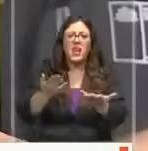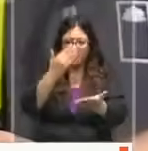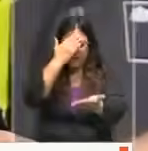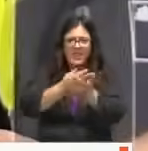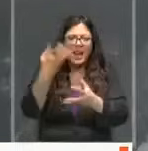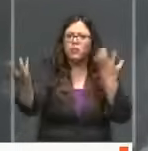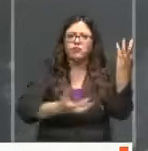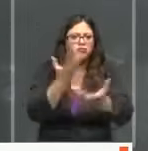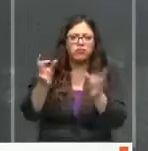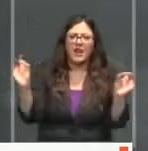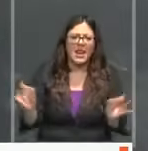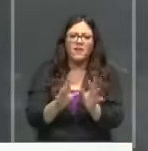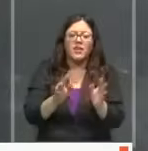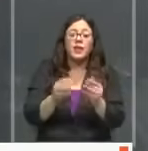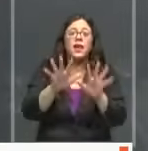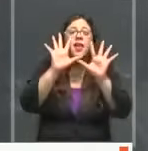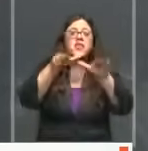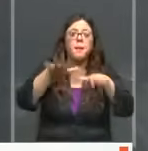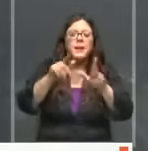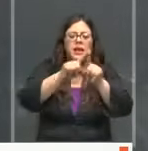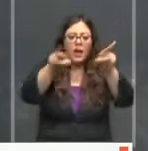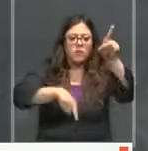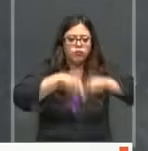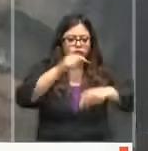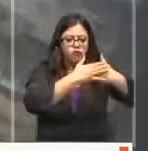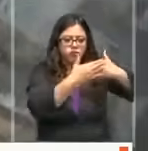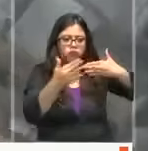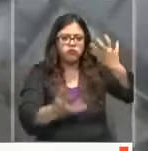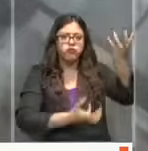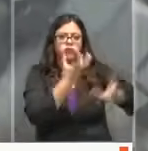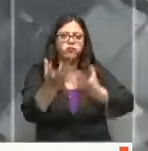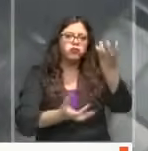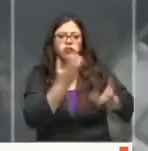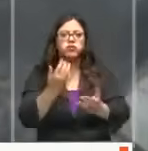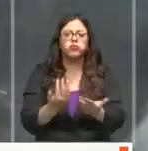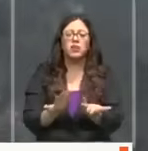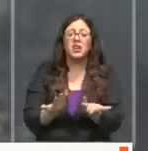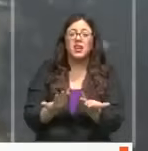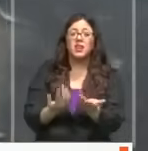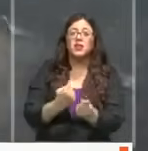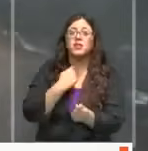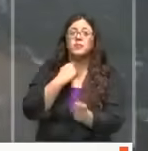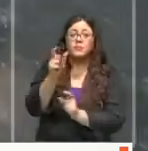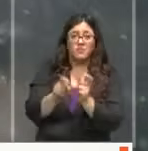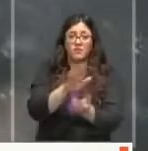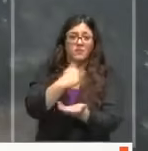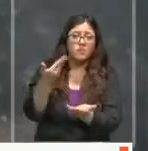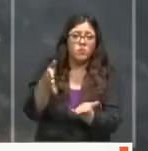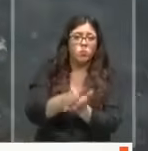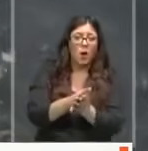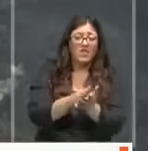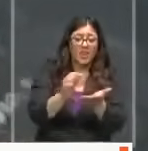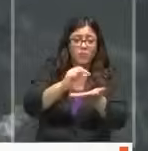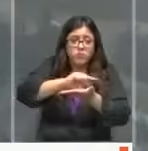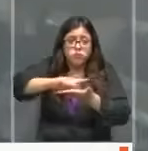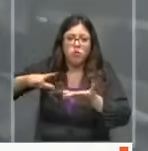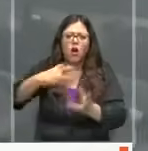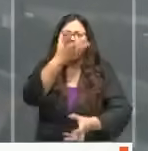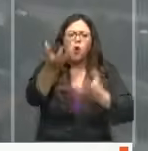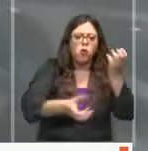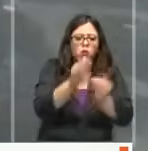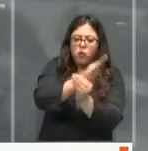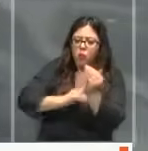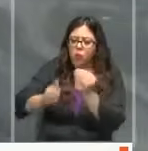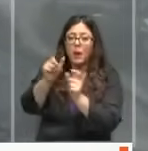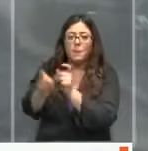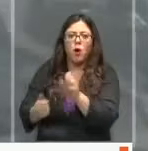que estamos enfrentando. Cerca de 10.000 hectáreas arrasadas con víctimas fatales que siguen aumentando. El fuego se instaló en la urbe y son los vecinos quienes